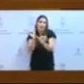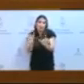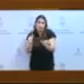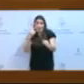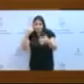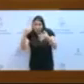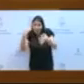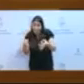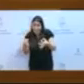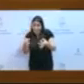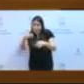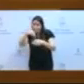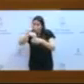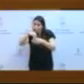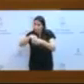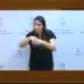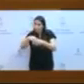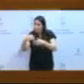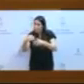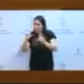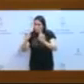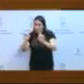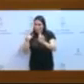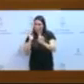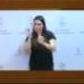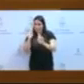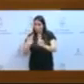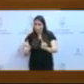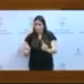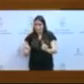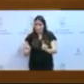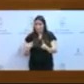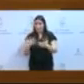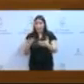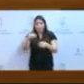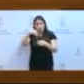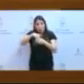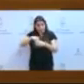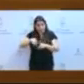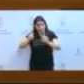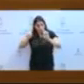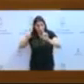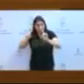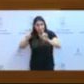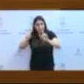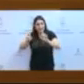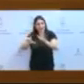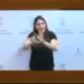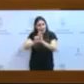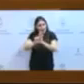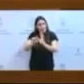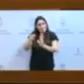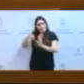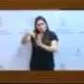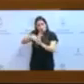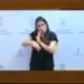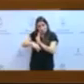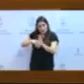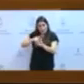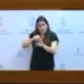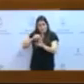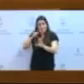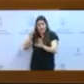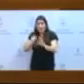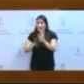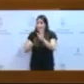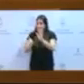el contenido es educativo. Y como es educativo, tanto la ley como el reglamento que la desarrolla, como el